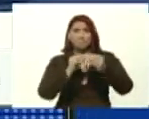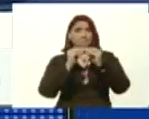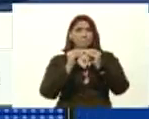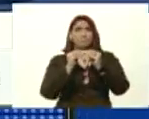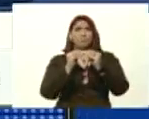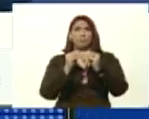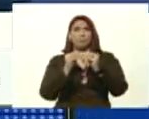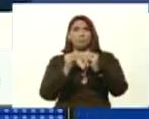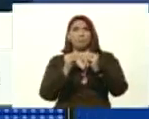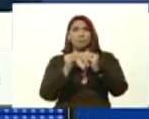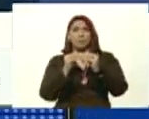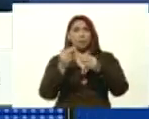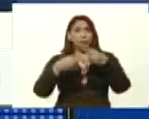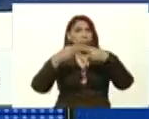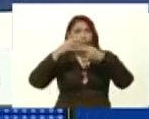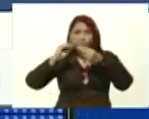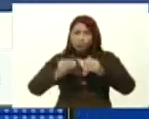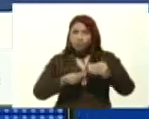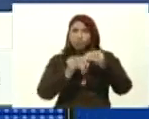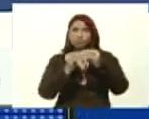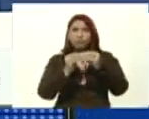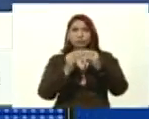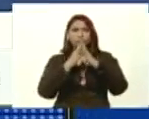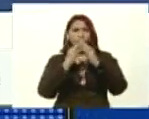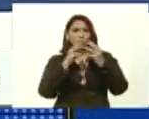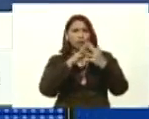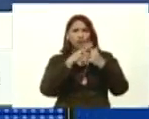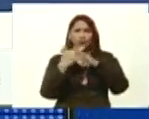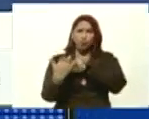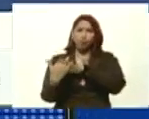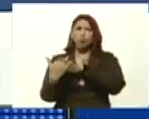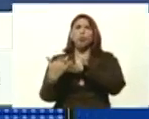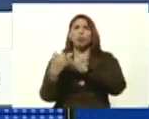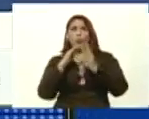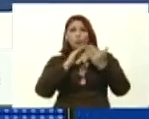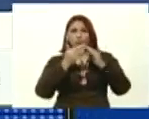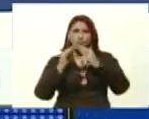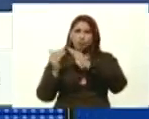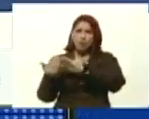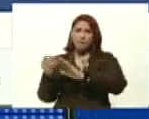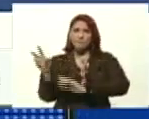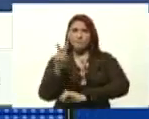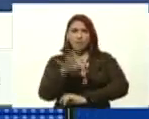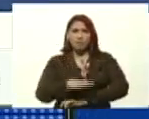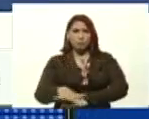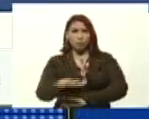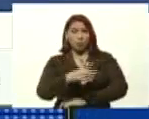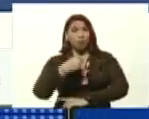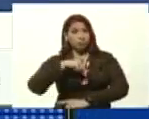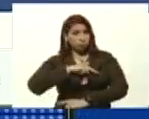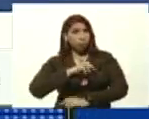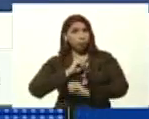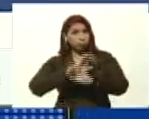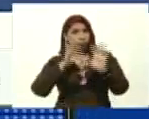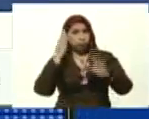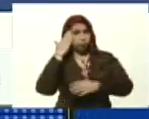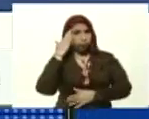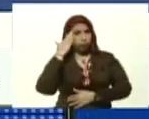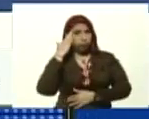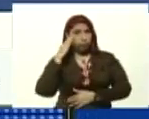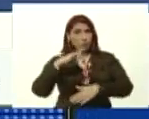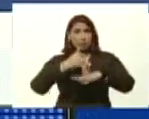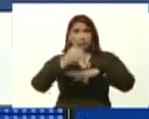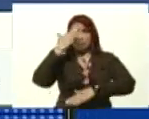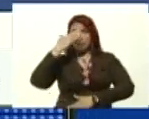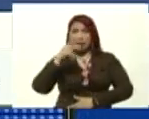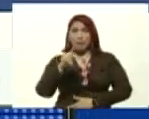reurbanización de todos los barrios y comunidades de Venezuela. Estamos claros en ello, general Paredes.